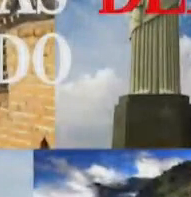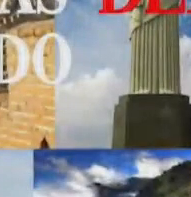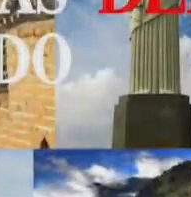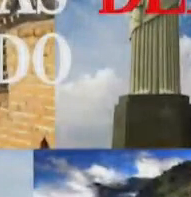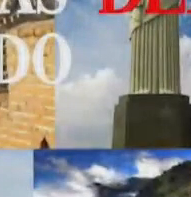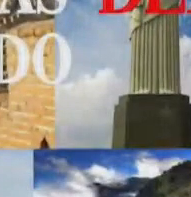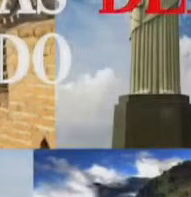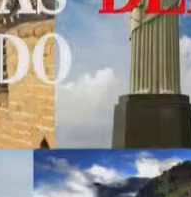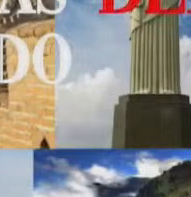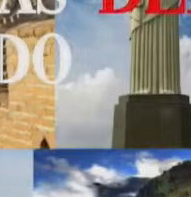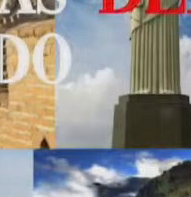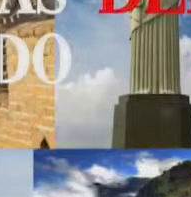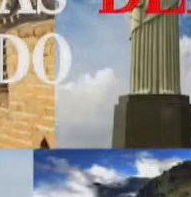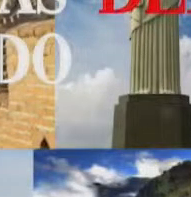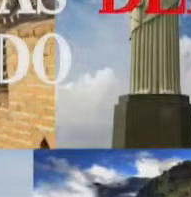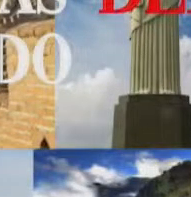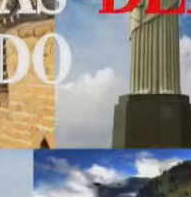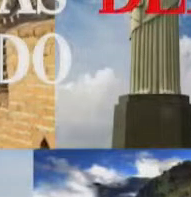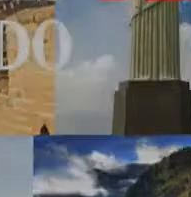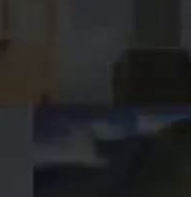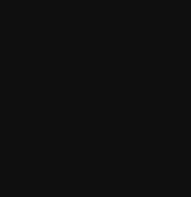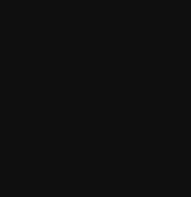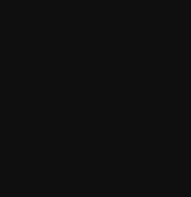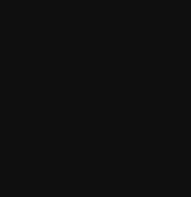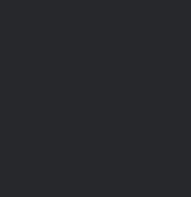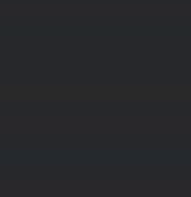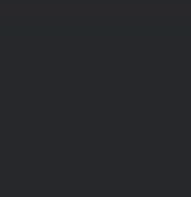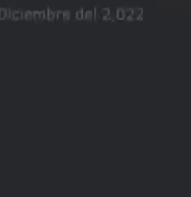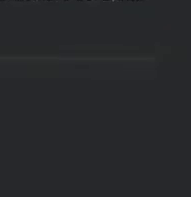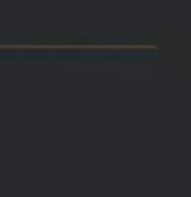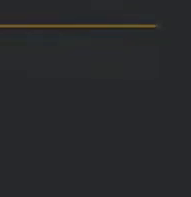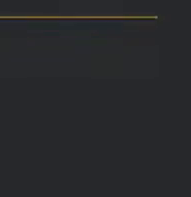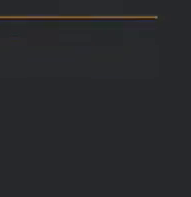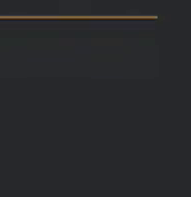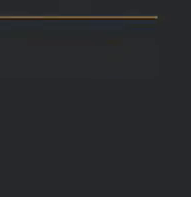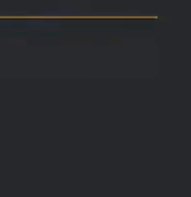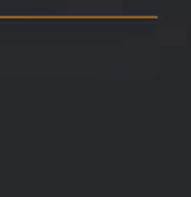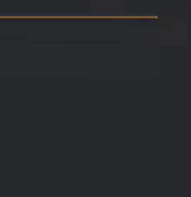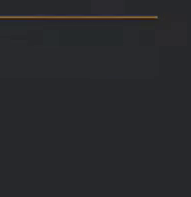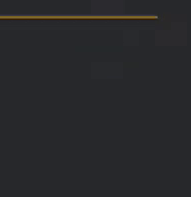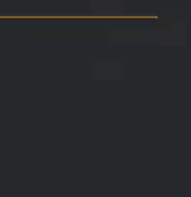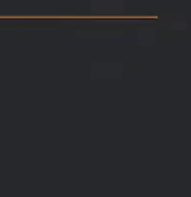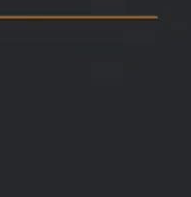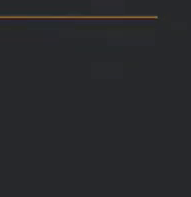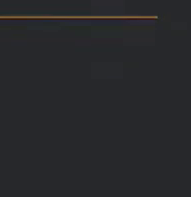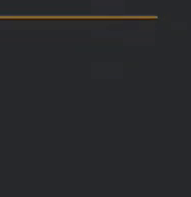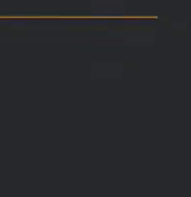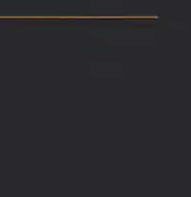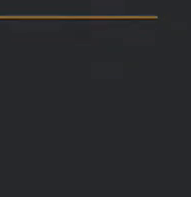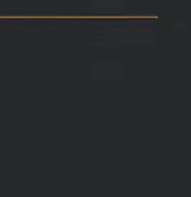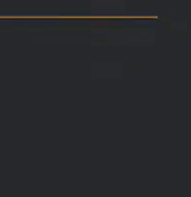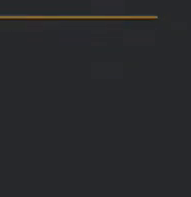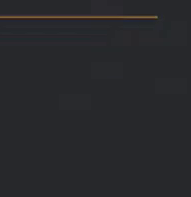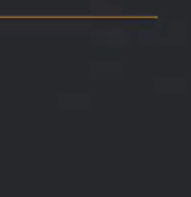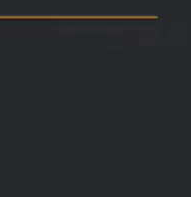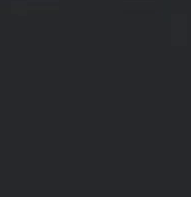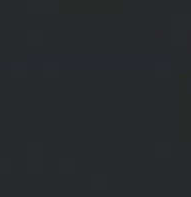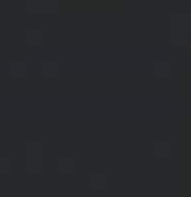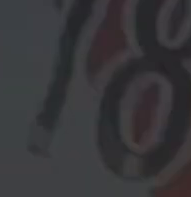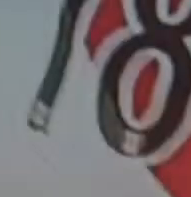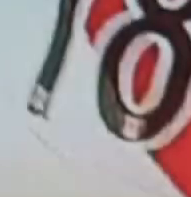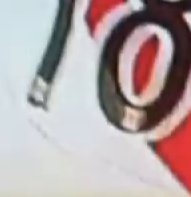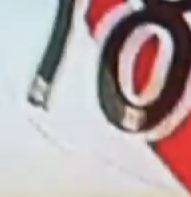del Cusco es una gran familia, donde cada uno de sus trabajadores pone día a día lo mejor de sí. 25 años después,